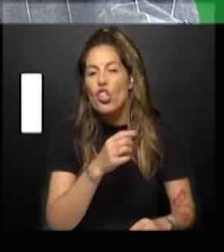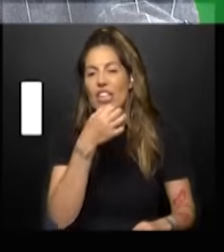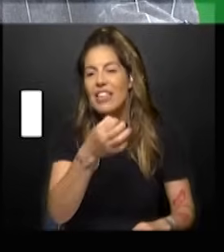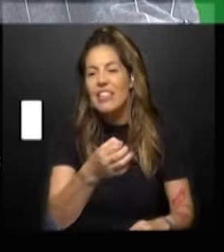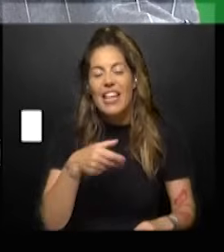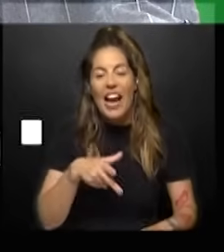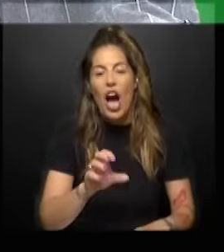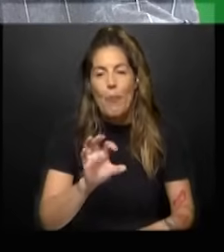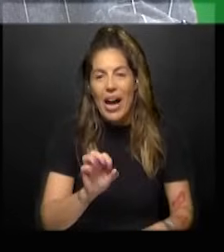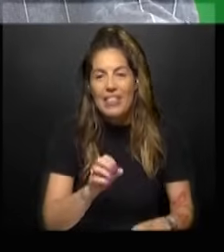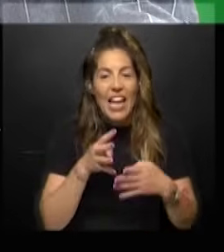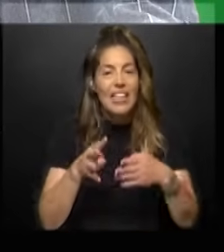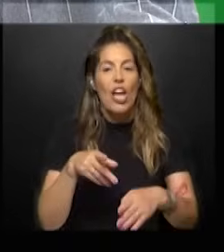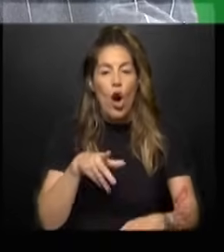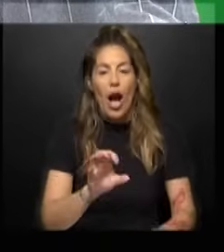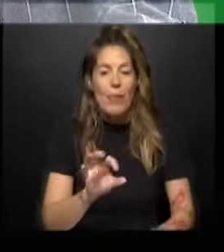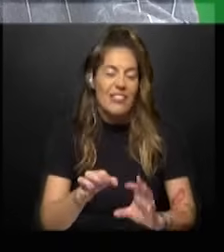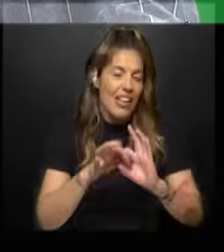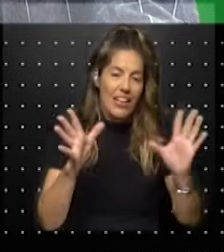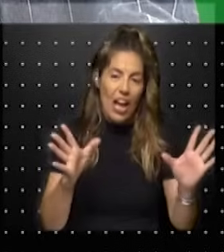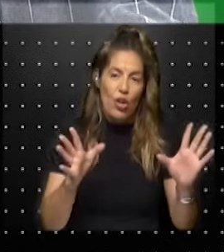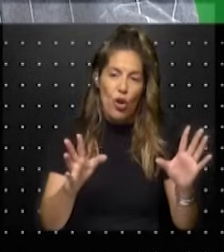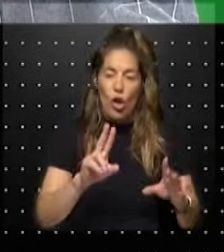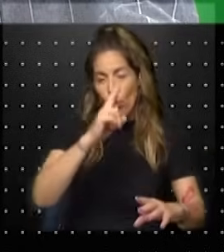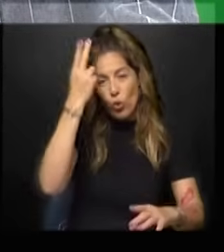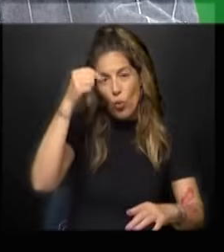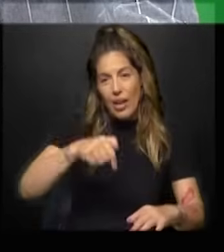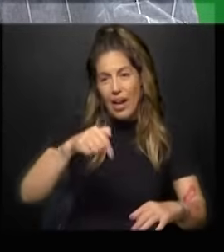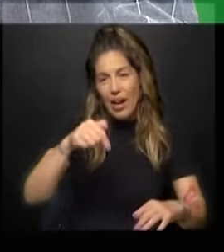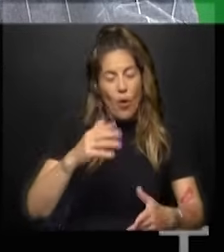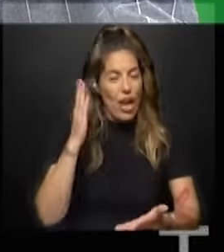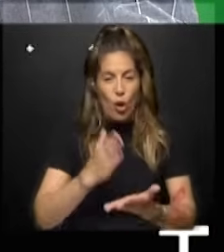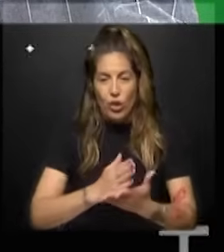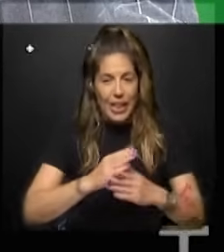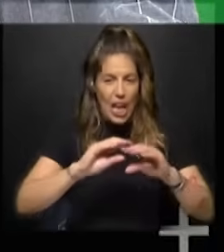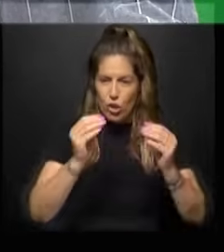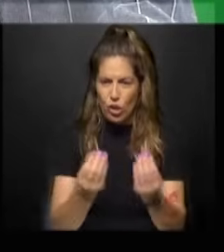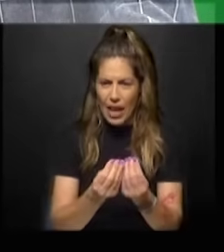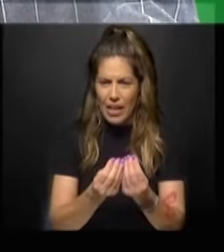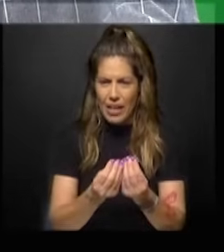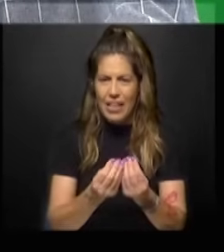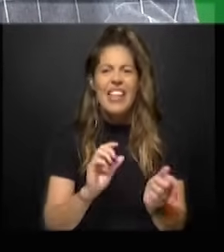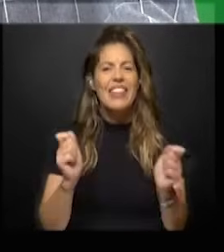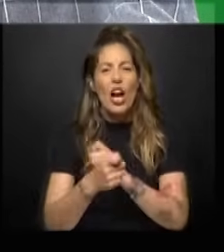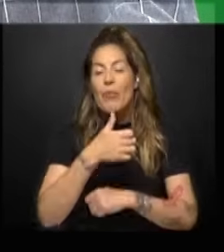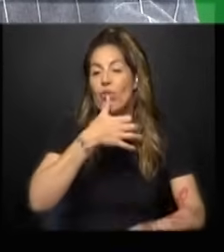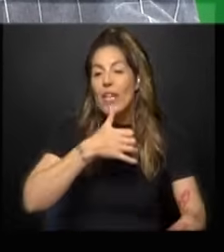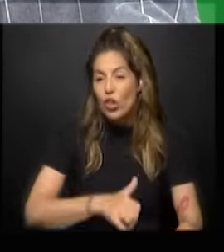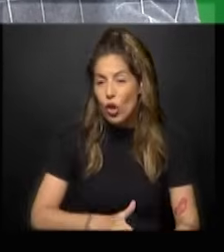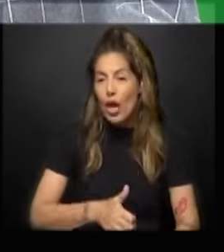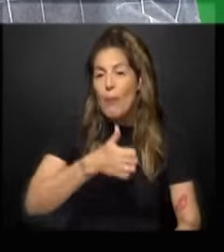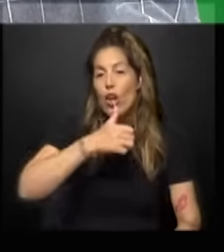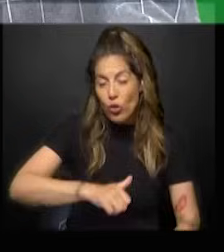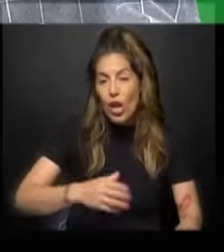a Hamás, el atentado Hamás, es clarísimo que en Uruguay hay una condena unánime sobre esto. Se está cambiando una historia, pero una historia